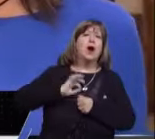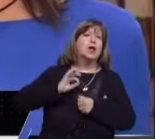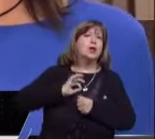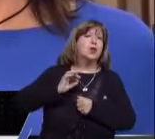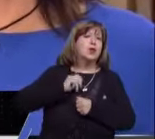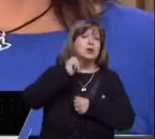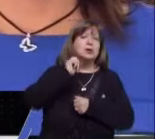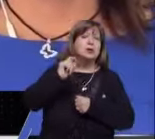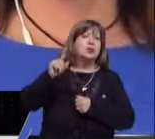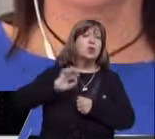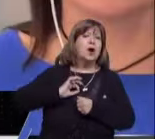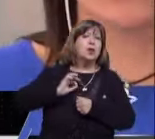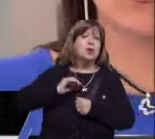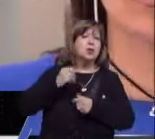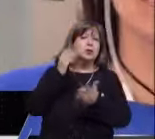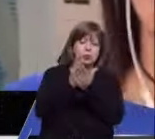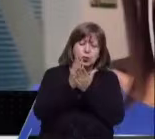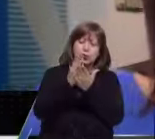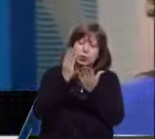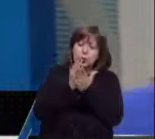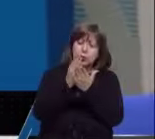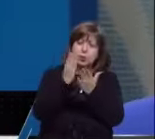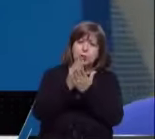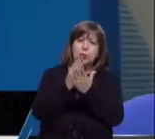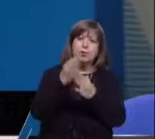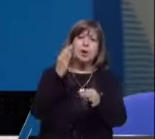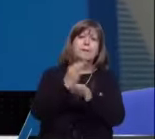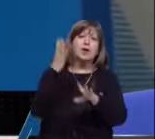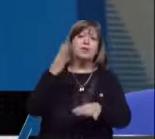hay que poner de relevancia eso también.